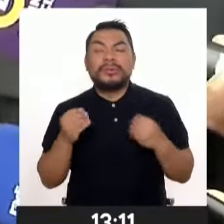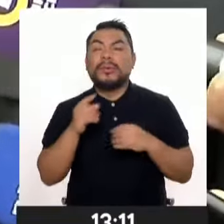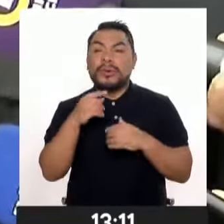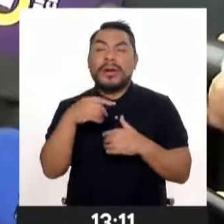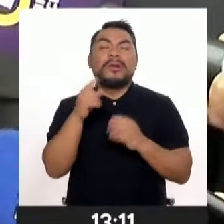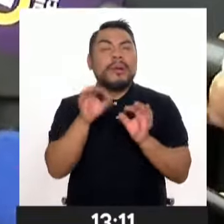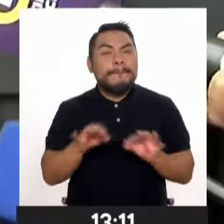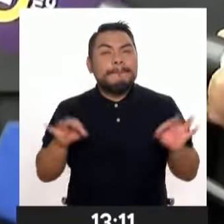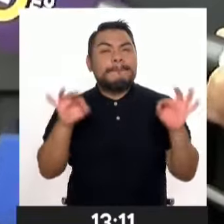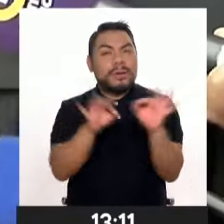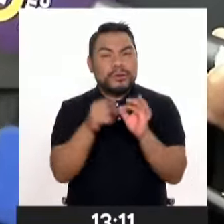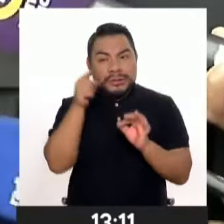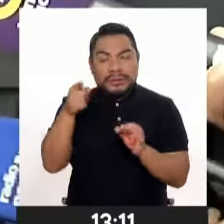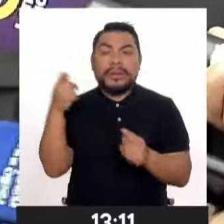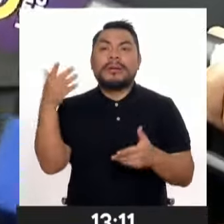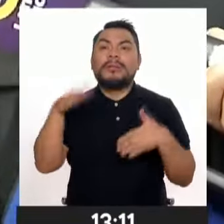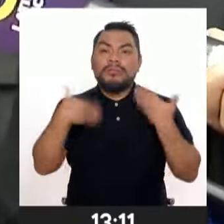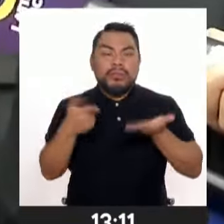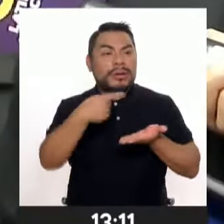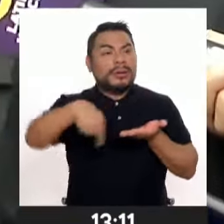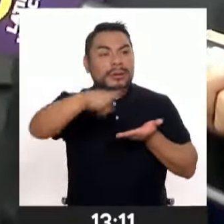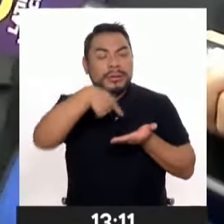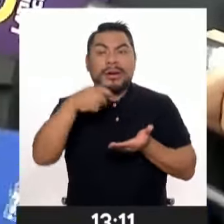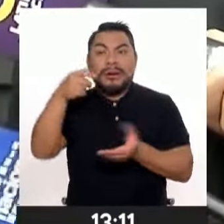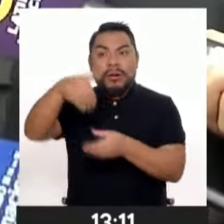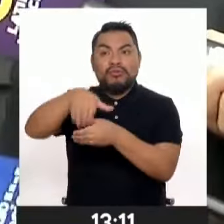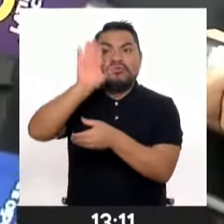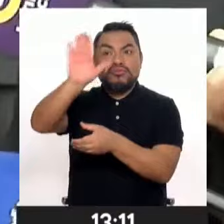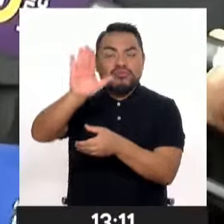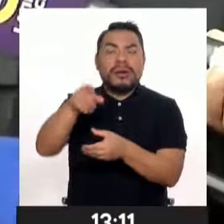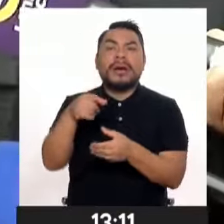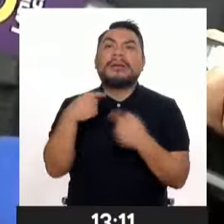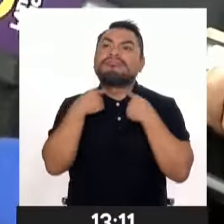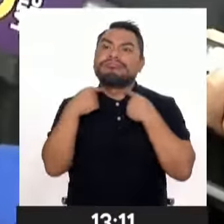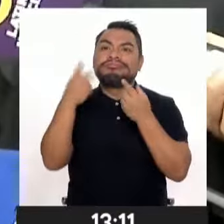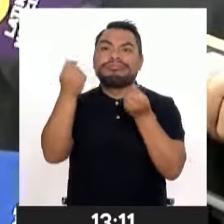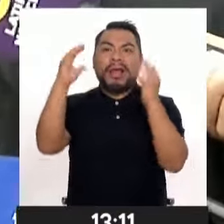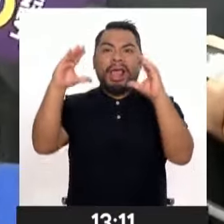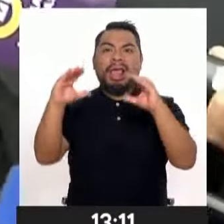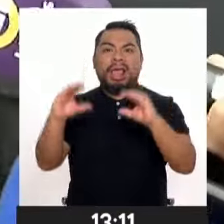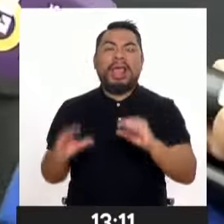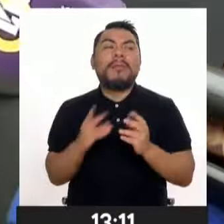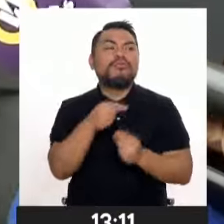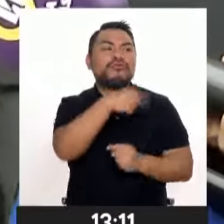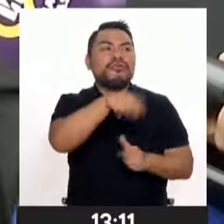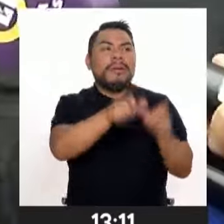elemento importante de la inversión es la capacidad de ahorro del sistema financiero, que se ha visto afectada por estas medidas.